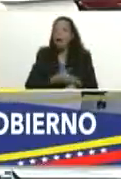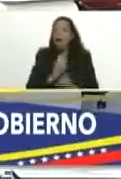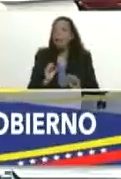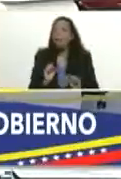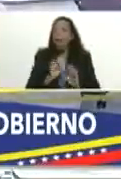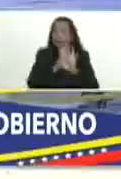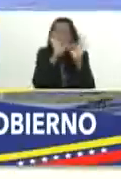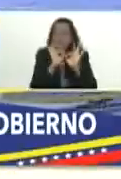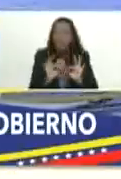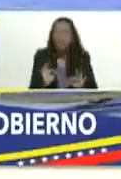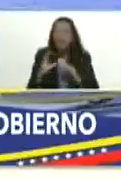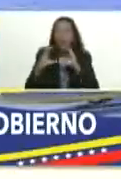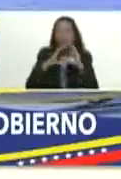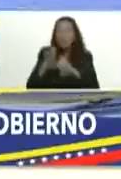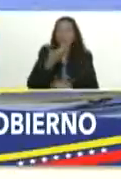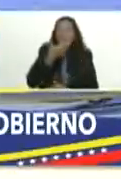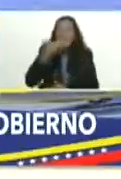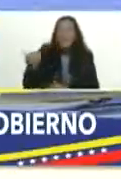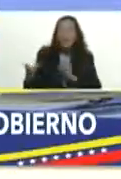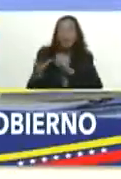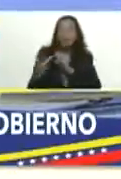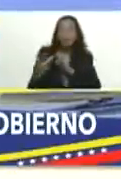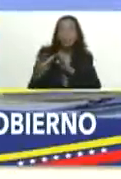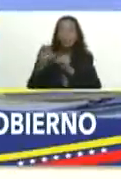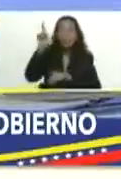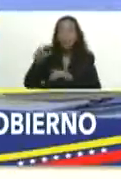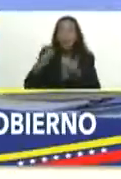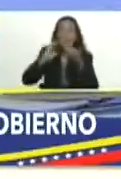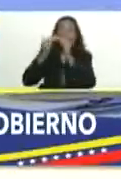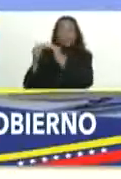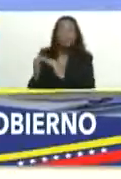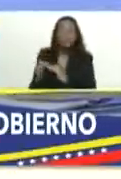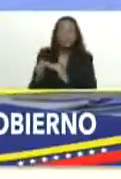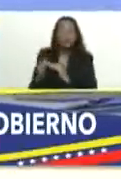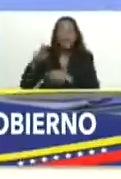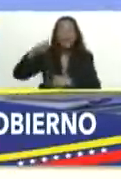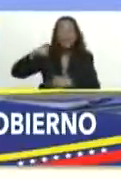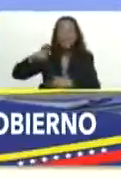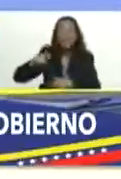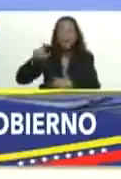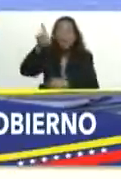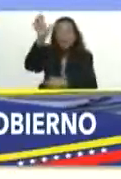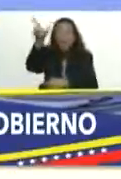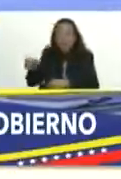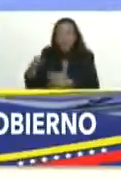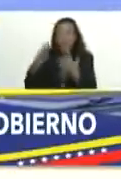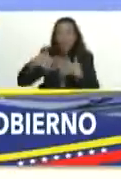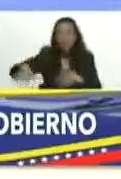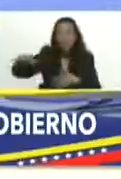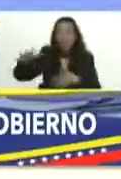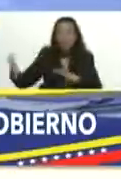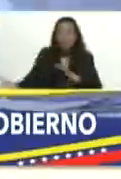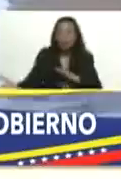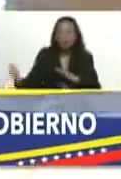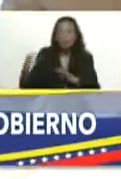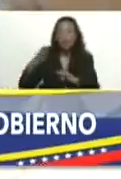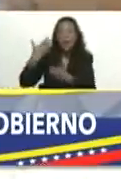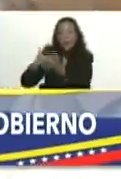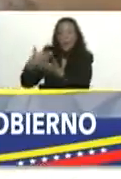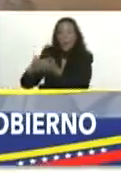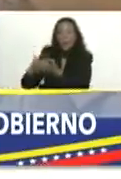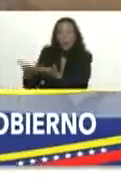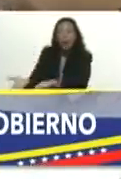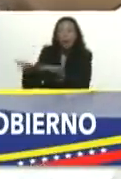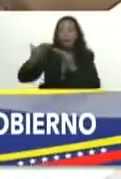nuevas formas de comunicación, de conexión entre las necesidades del pueblo, entre las propuestas,